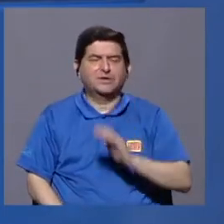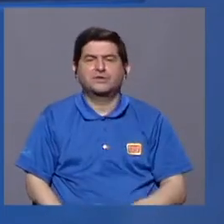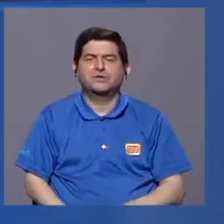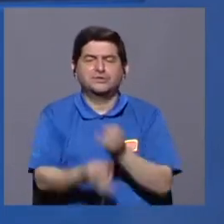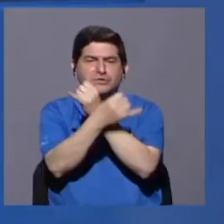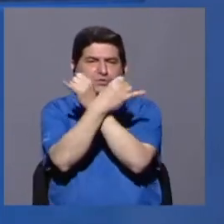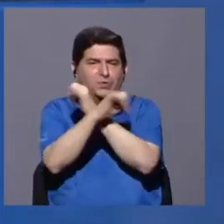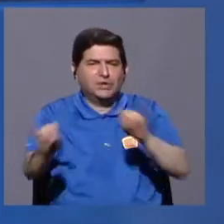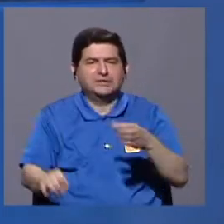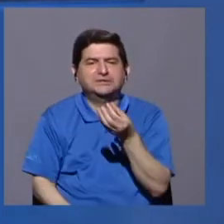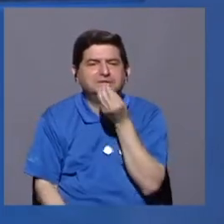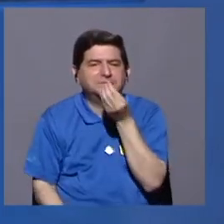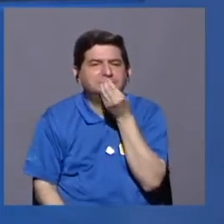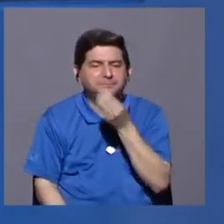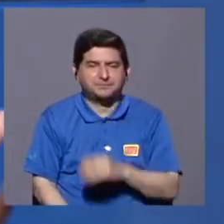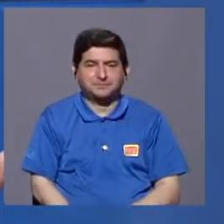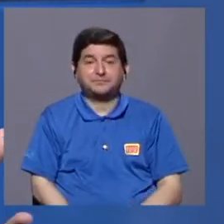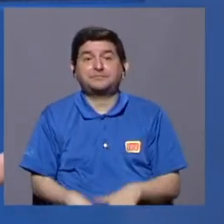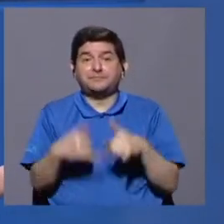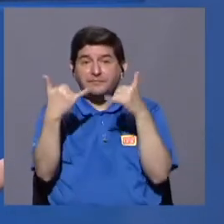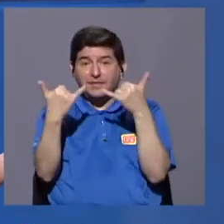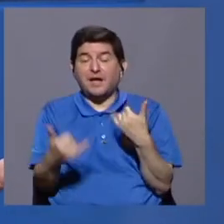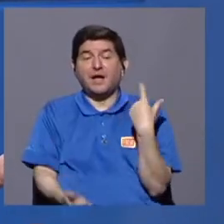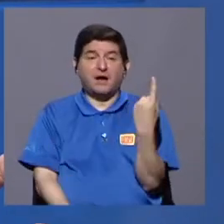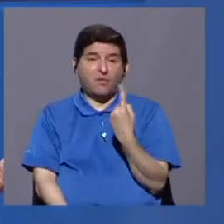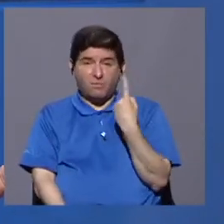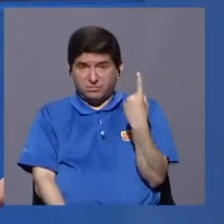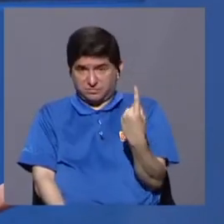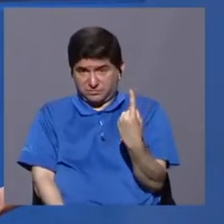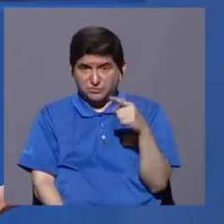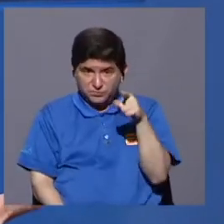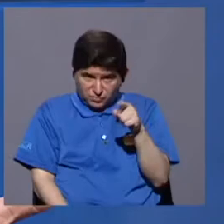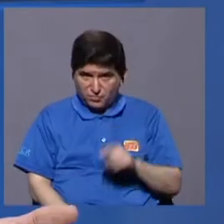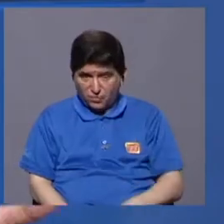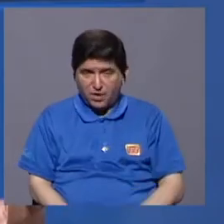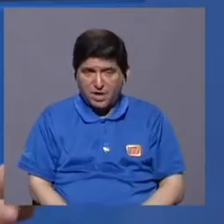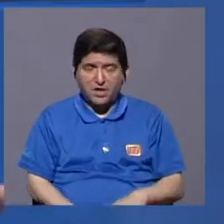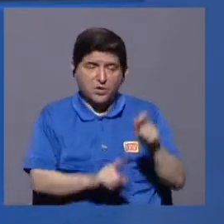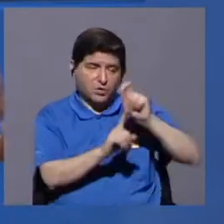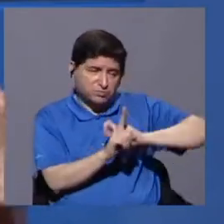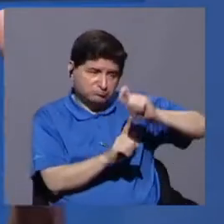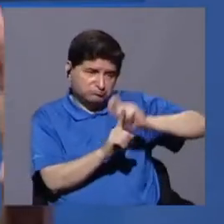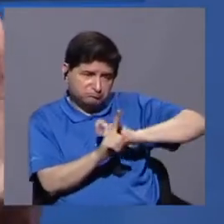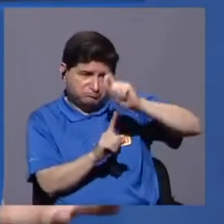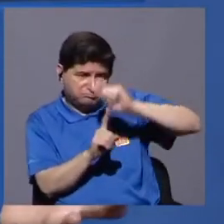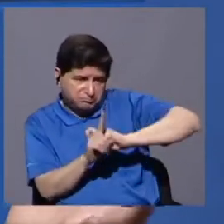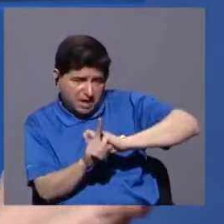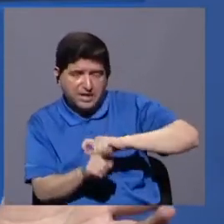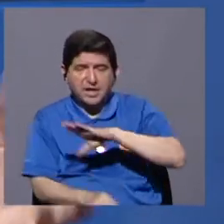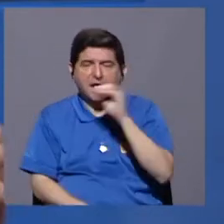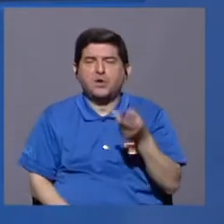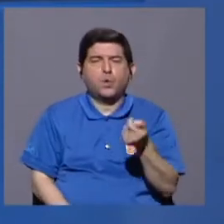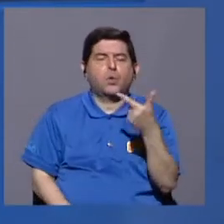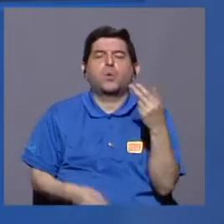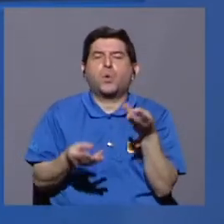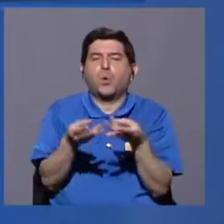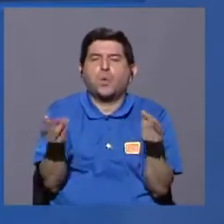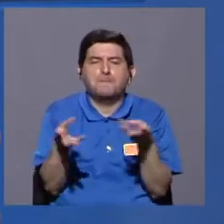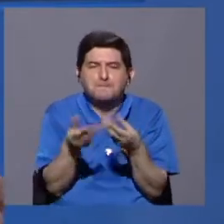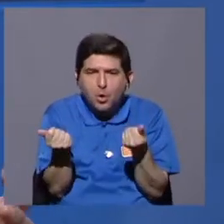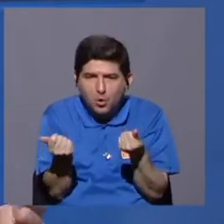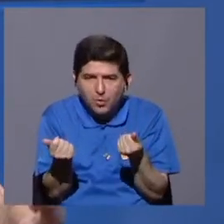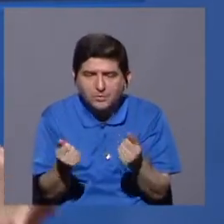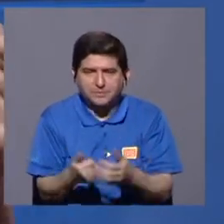alimentaria. Y ahora solo se dedican al banano y a pocos productos.